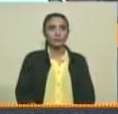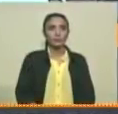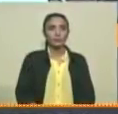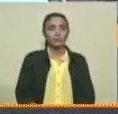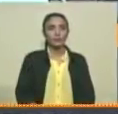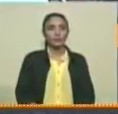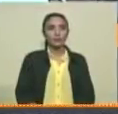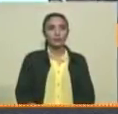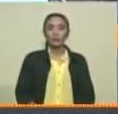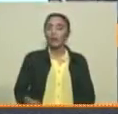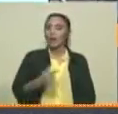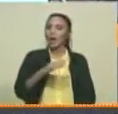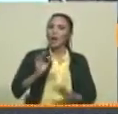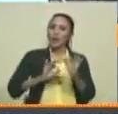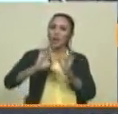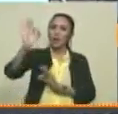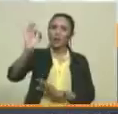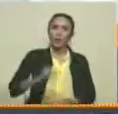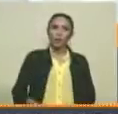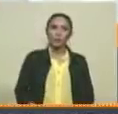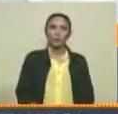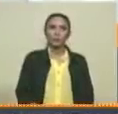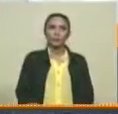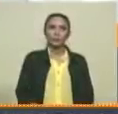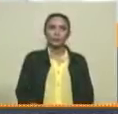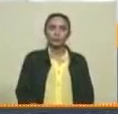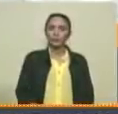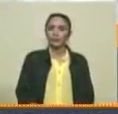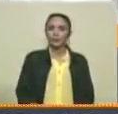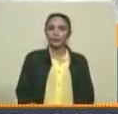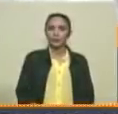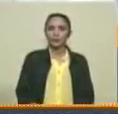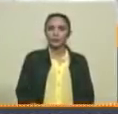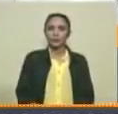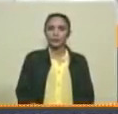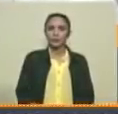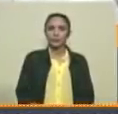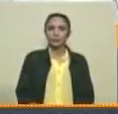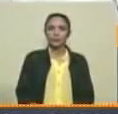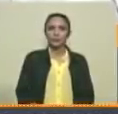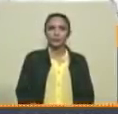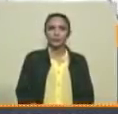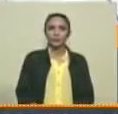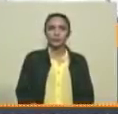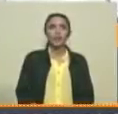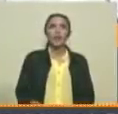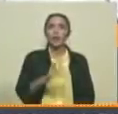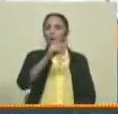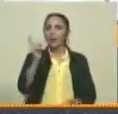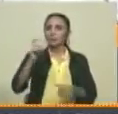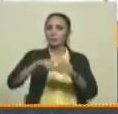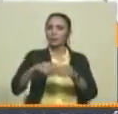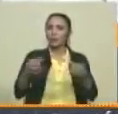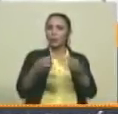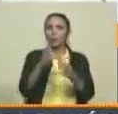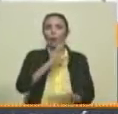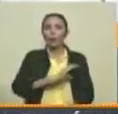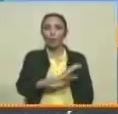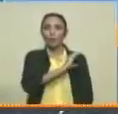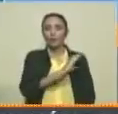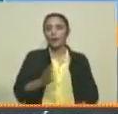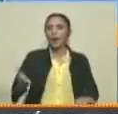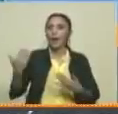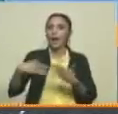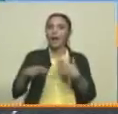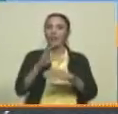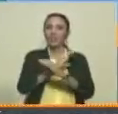Fe y Alegría, arriba. Yo lo conocí a él. Siempre lo cuento. Porque él era miembro de un comité cristiano de